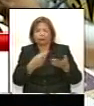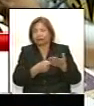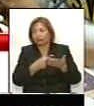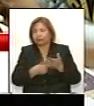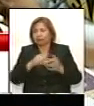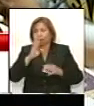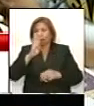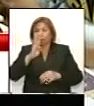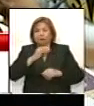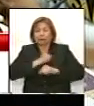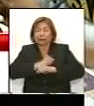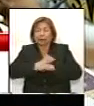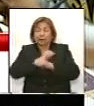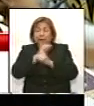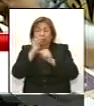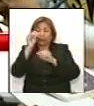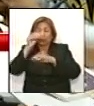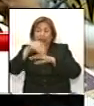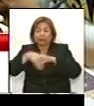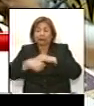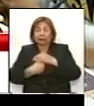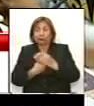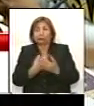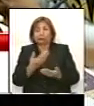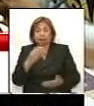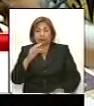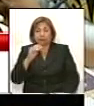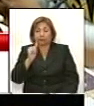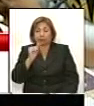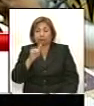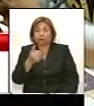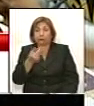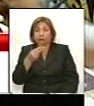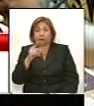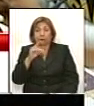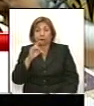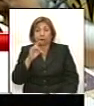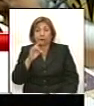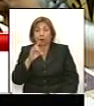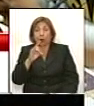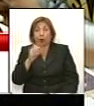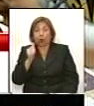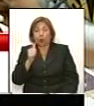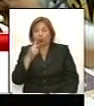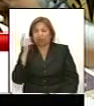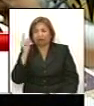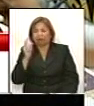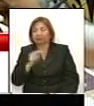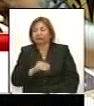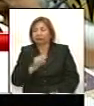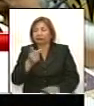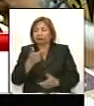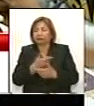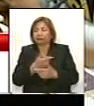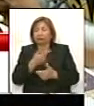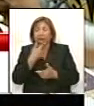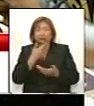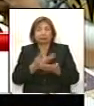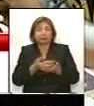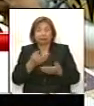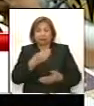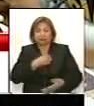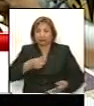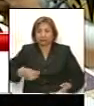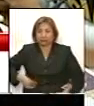4 de la mañana en la comisaría Caja de Agua. Y está abierto, además, todavía el procedimiento de investigación que estamos siguiendo. Y luego de eso, lo que se le planteó al